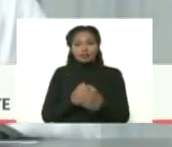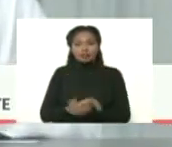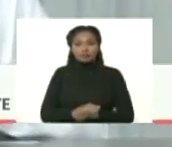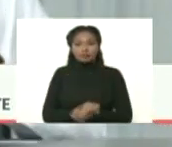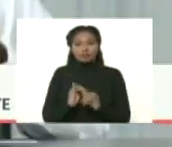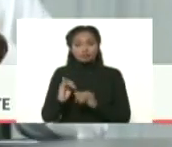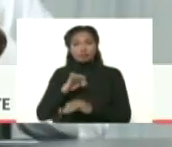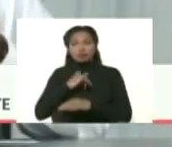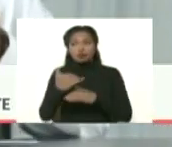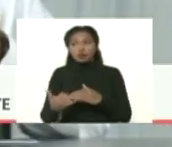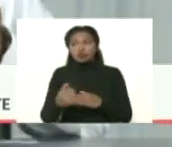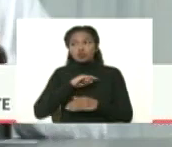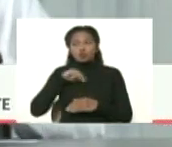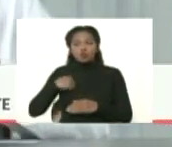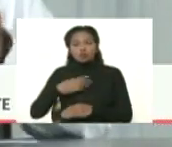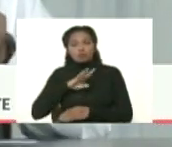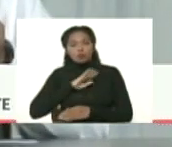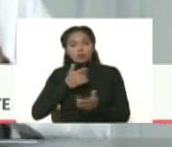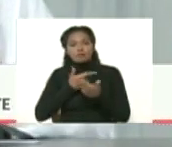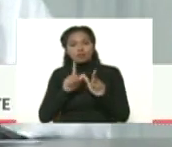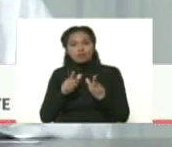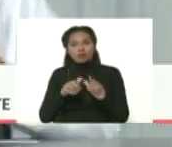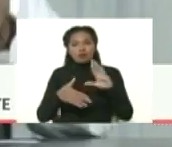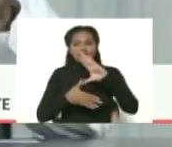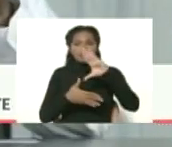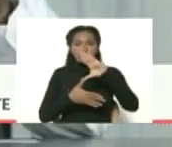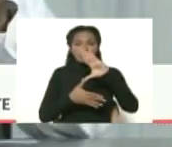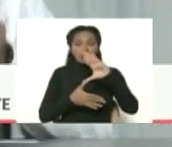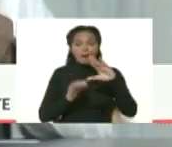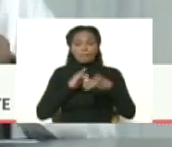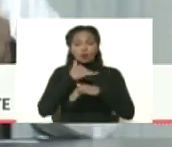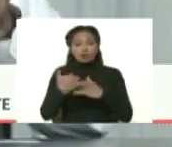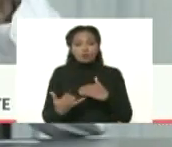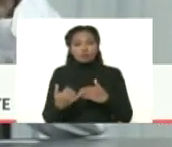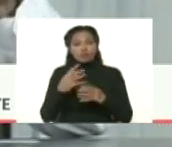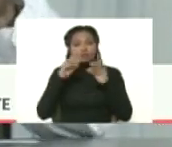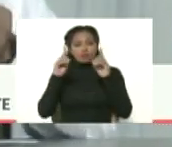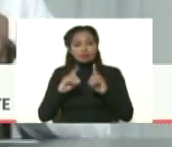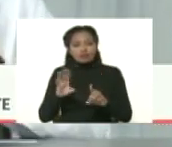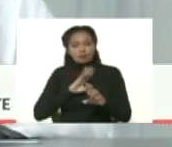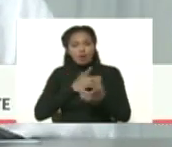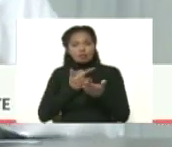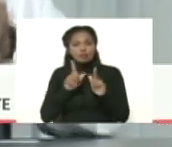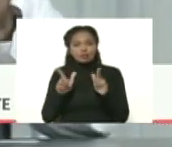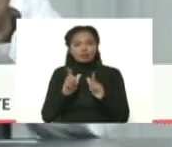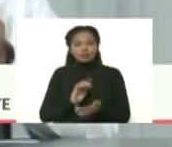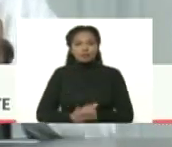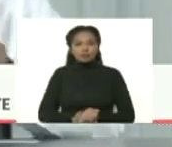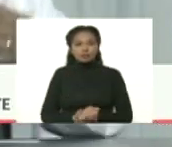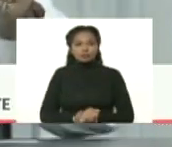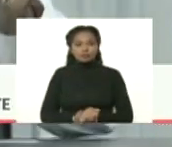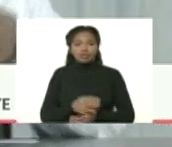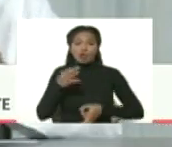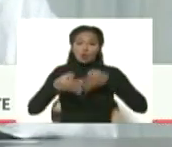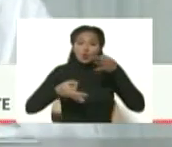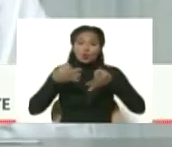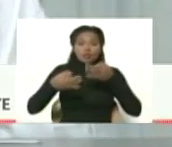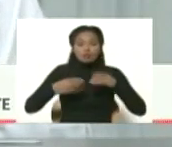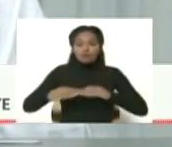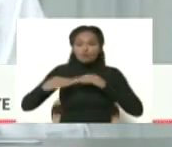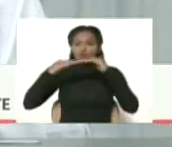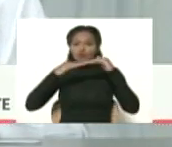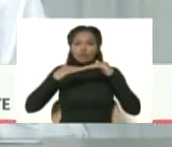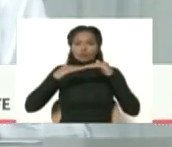nuestro proyecto, el proyecto de los libertadores de América, el proyecto de la dignidad, de la independencia, de la justicia, de la